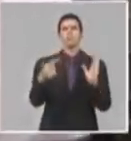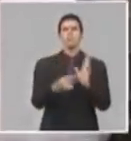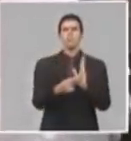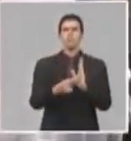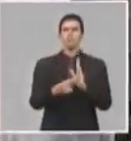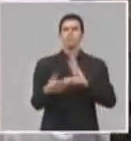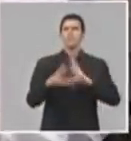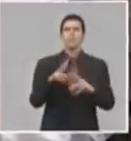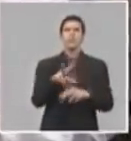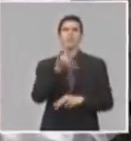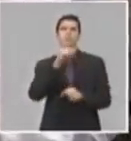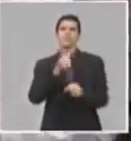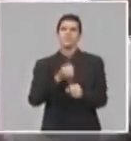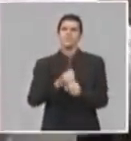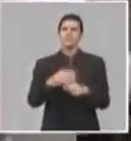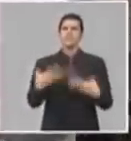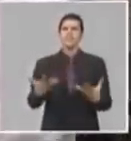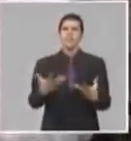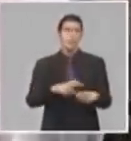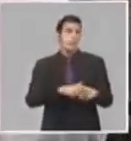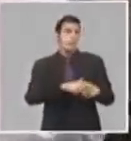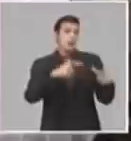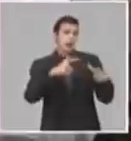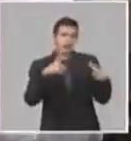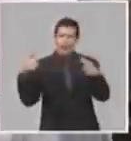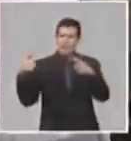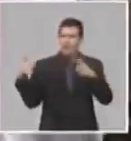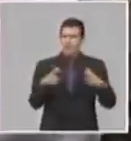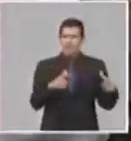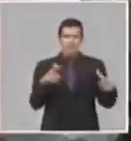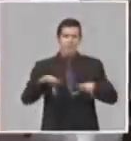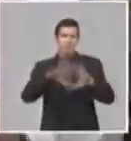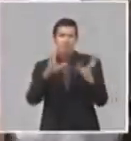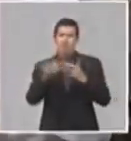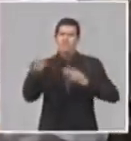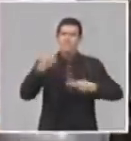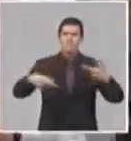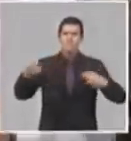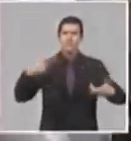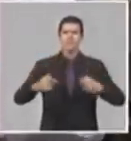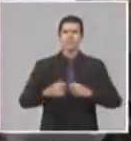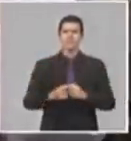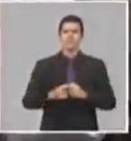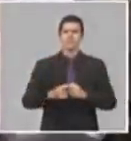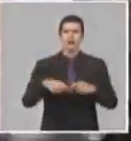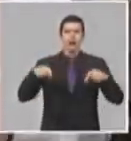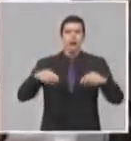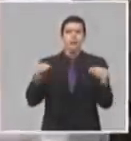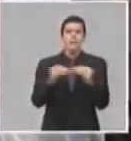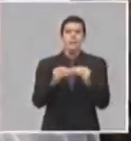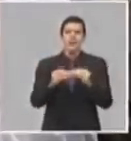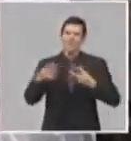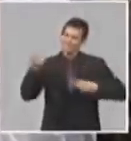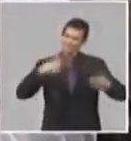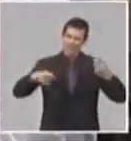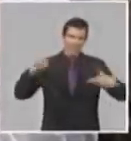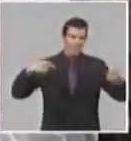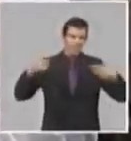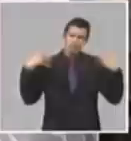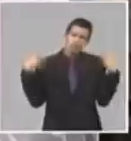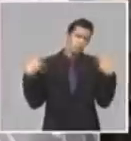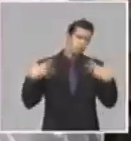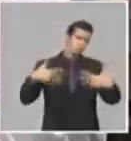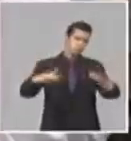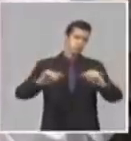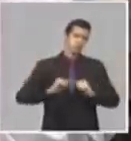más producto para la venta en CUC, incremento de la oferta en la medida de lo posible y dentro de nuestras restricciones. 4 meses,